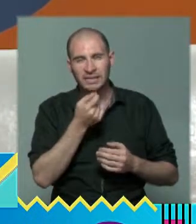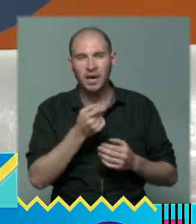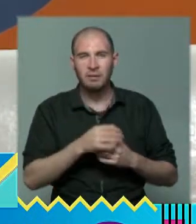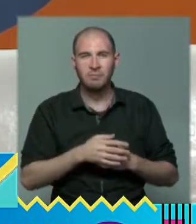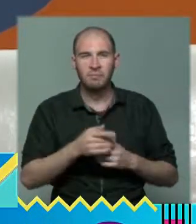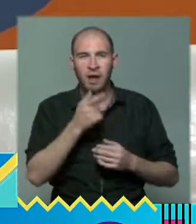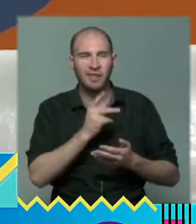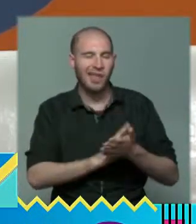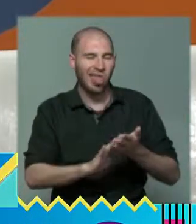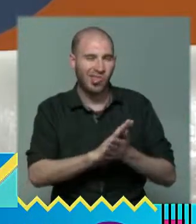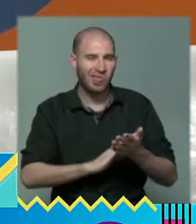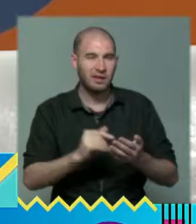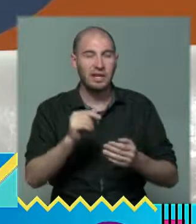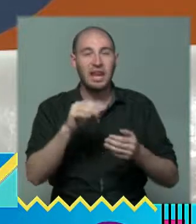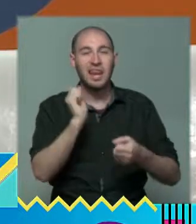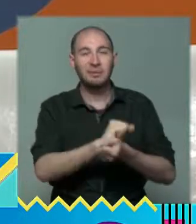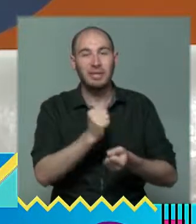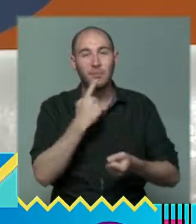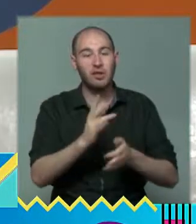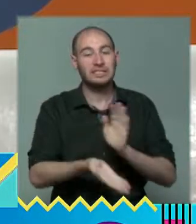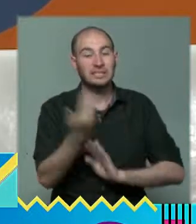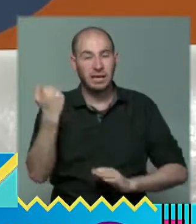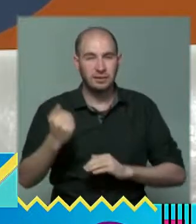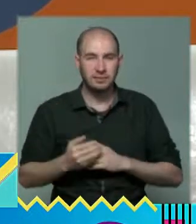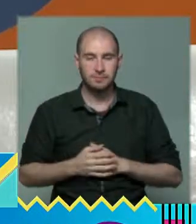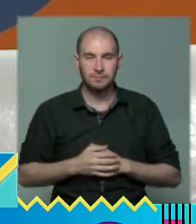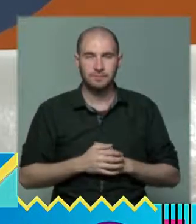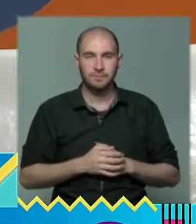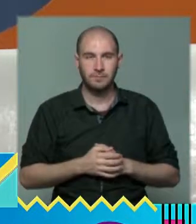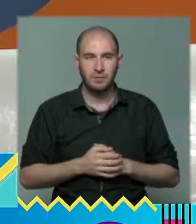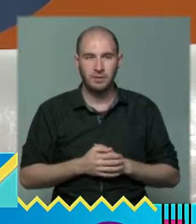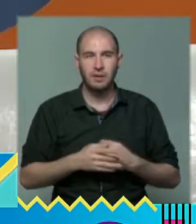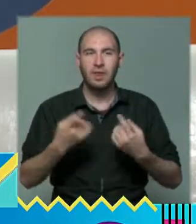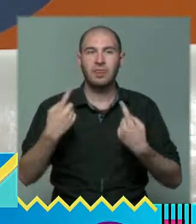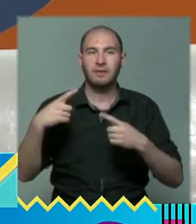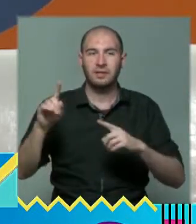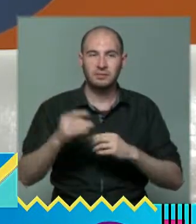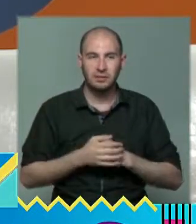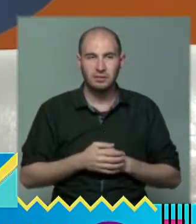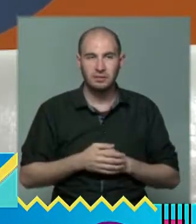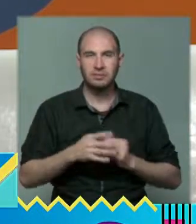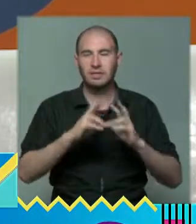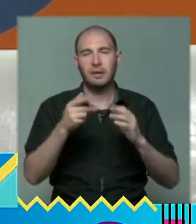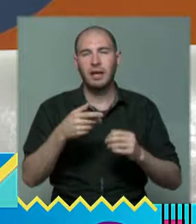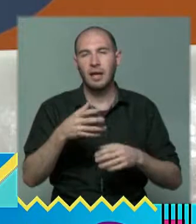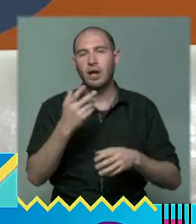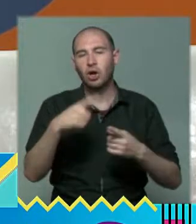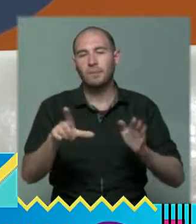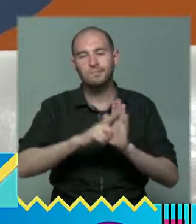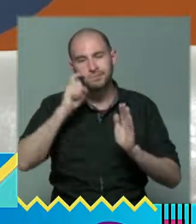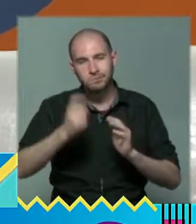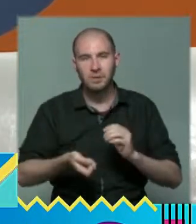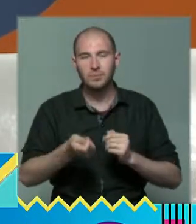impronta demagógica el quitarle la libertad condicional que una impronta criminológica. Si quisiéramos decir,